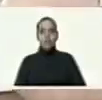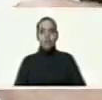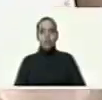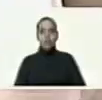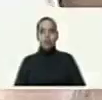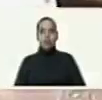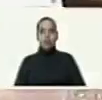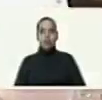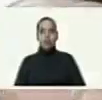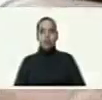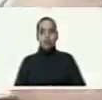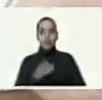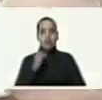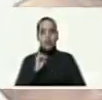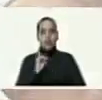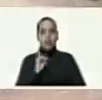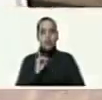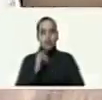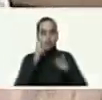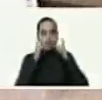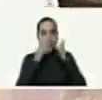Aquí está Enrique.